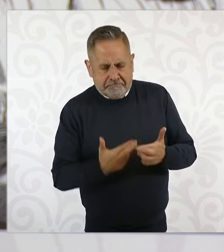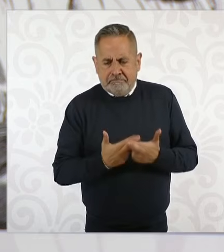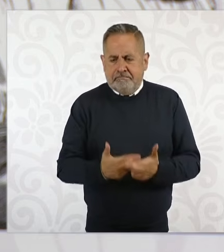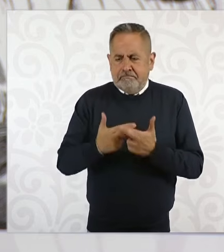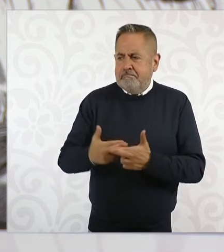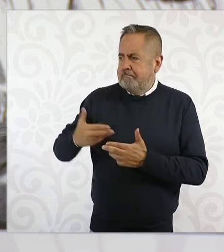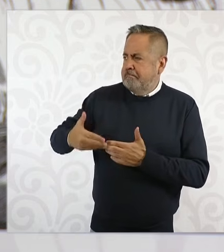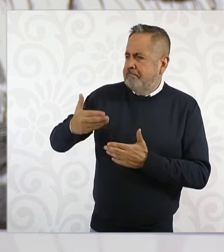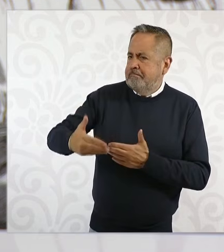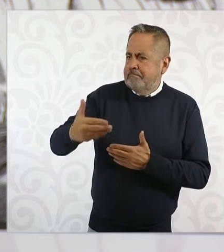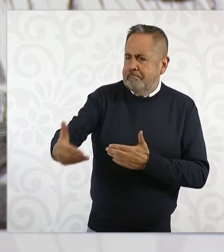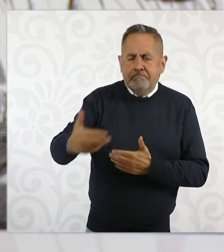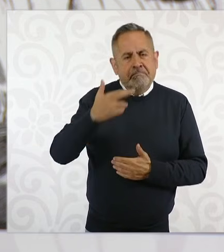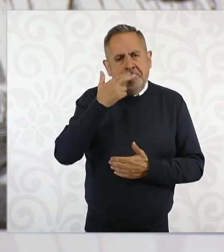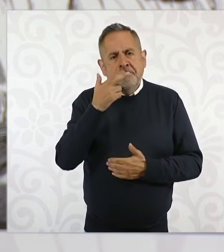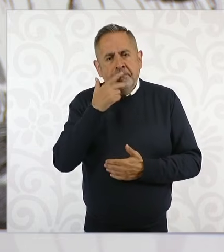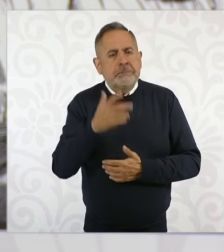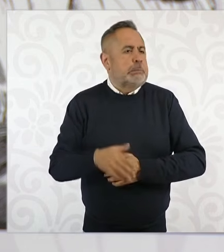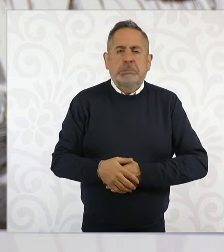Entonces se hizo de esa manera.